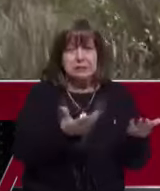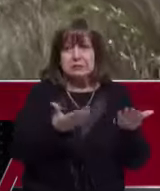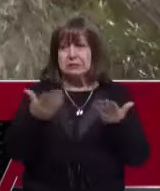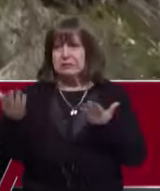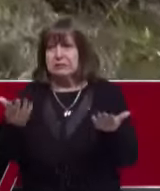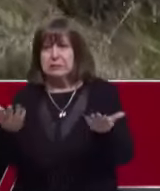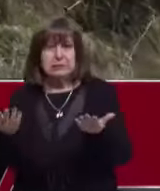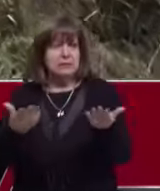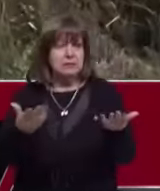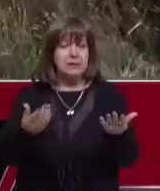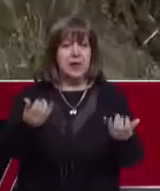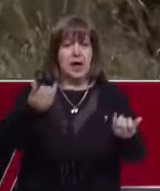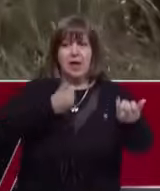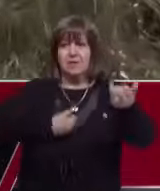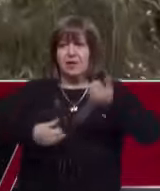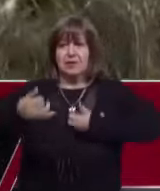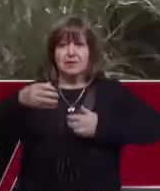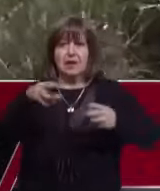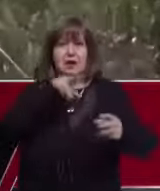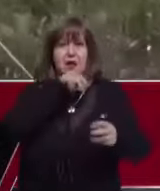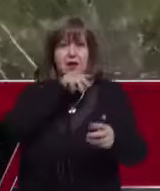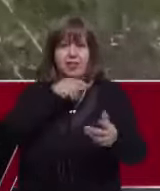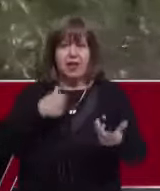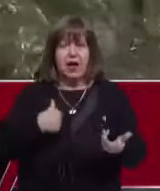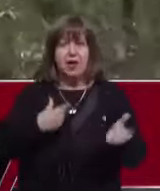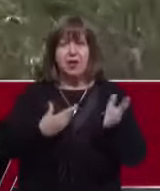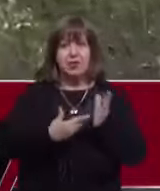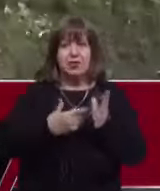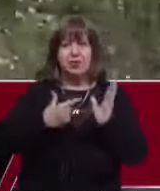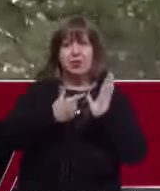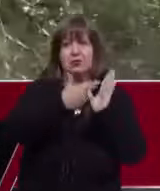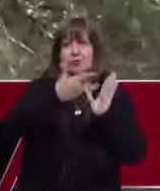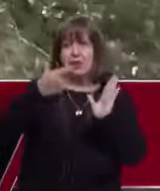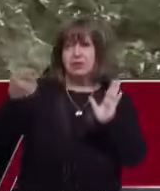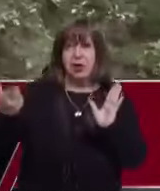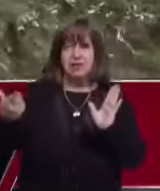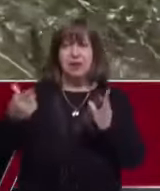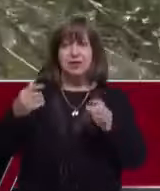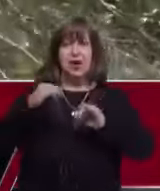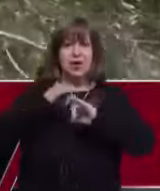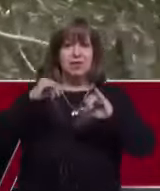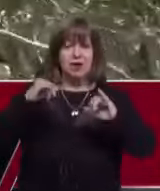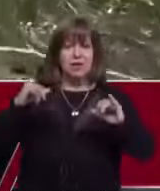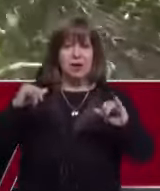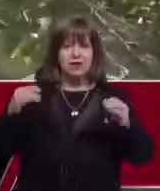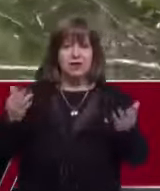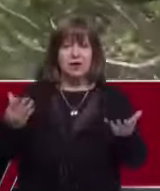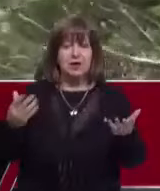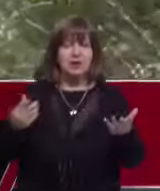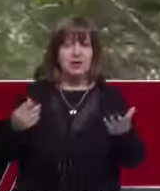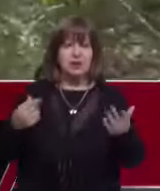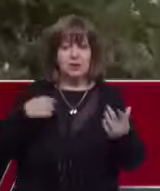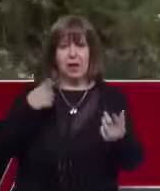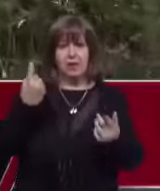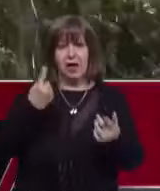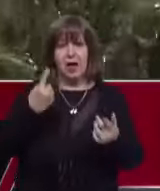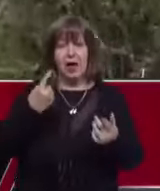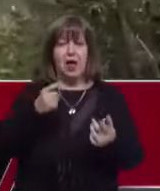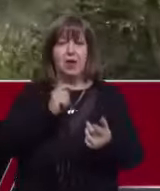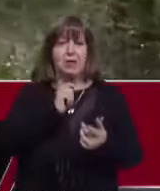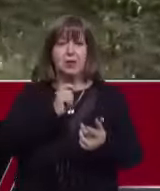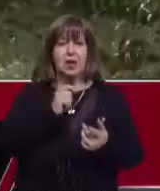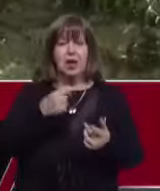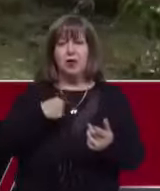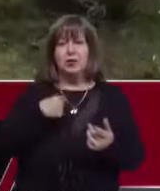los periodistas que los mismos policías y que nosotros mostremos algo al aire y que horas después estén ahí haciendo una allanamiento o que yo